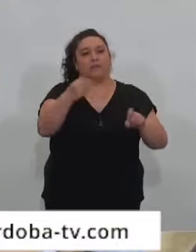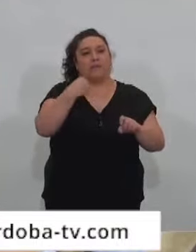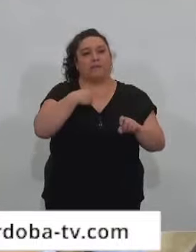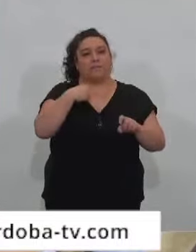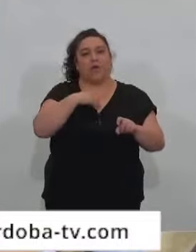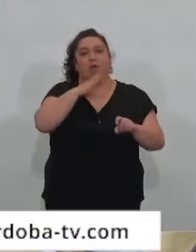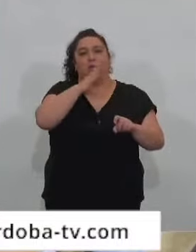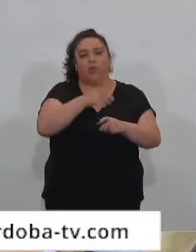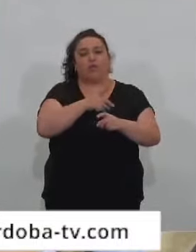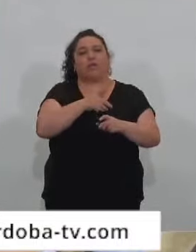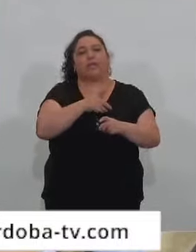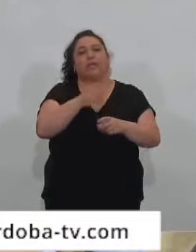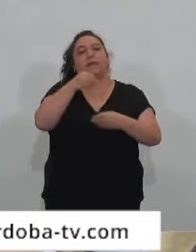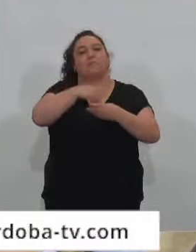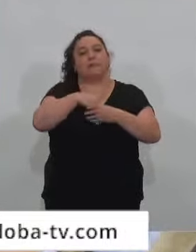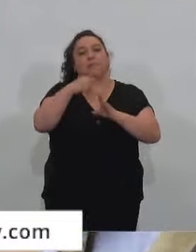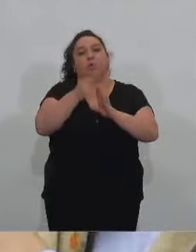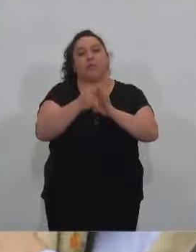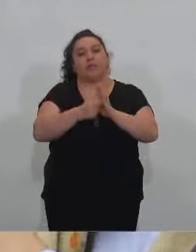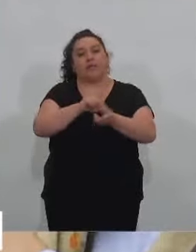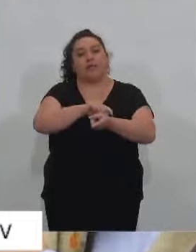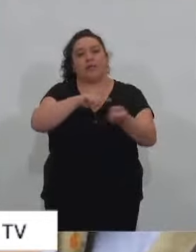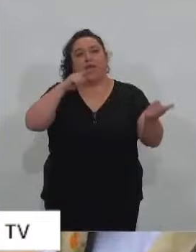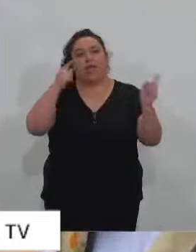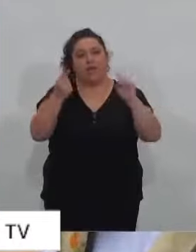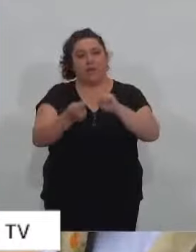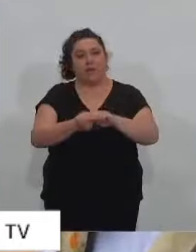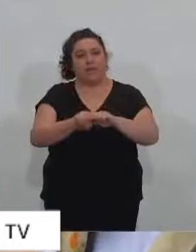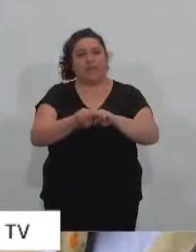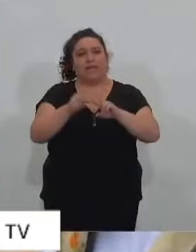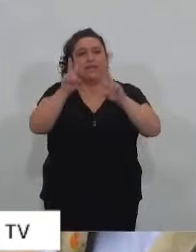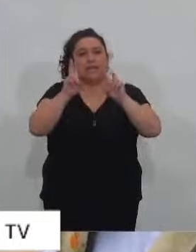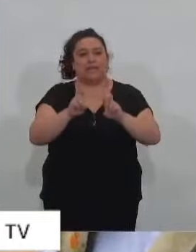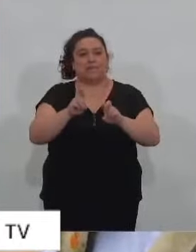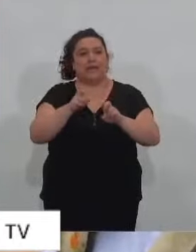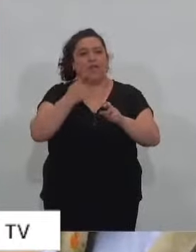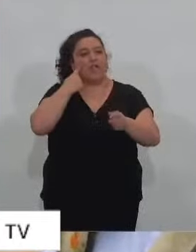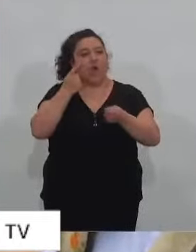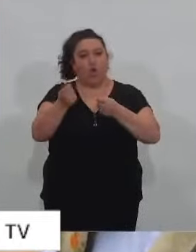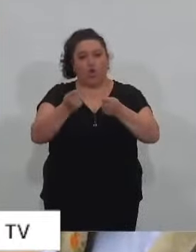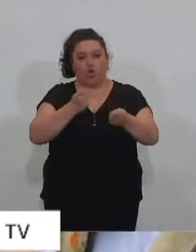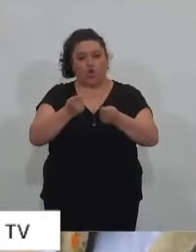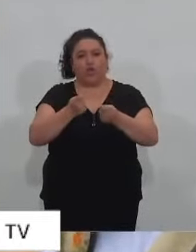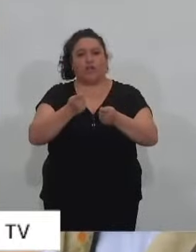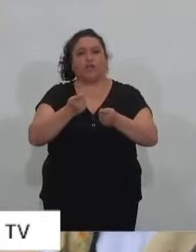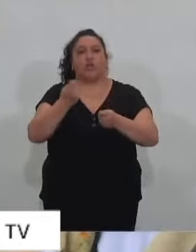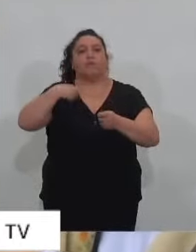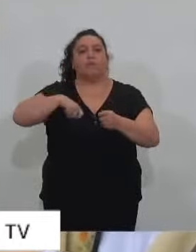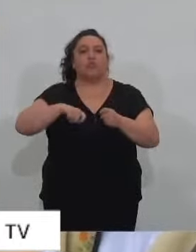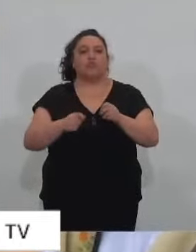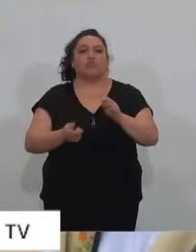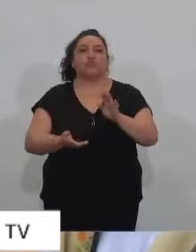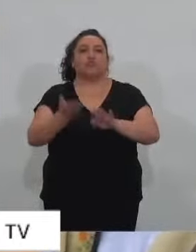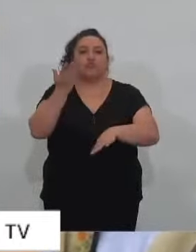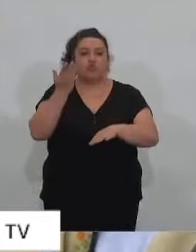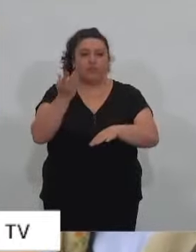esos controles. Evidentemente supone un sobrecoste y ese sobrecoste lo hemos tenido que cometer. Ese trámite administrativo ha obligado a que